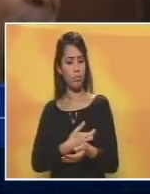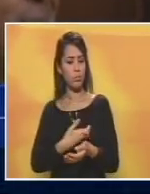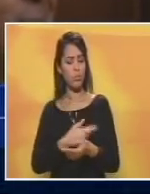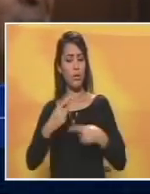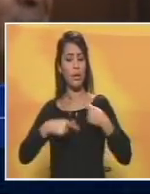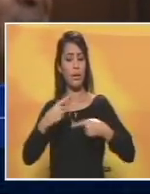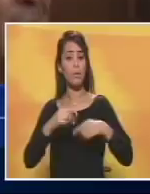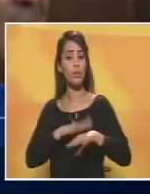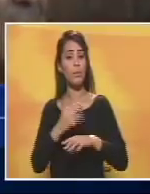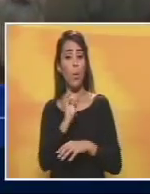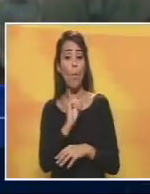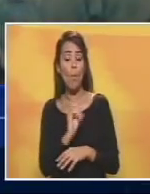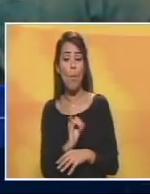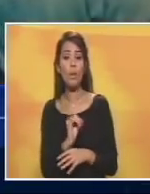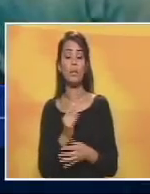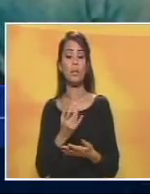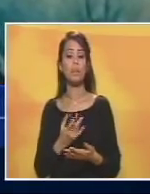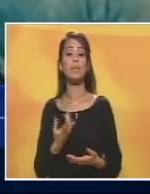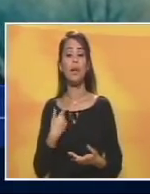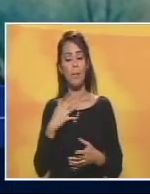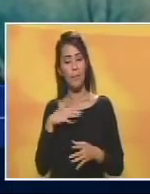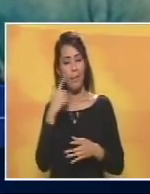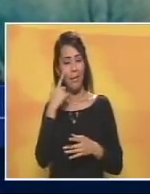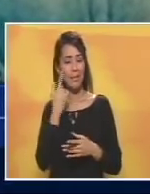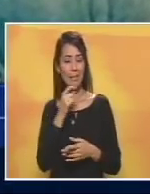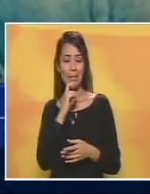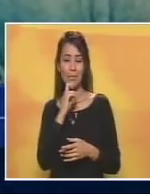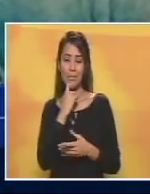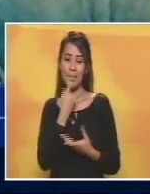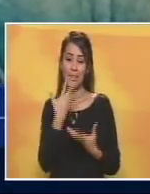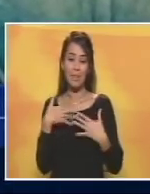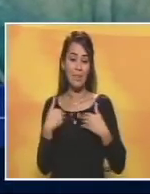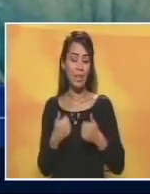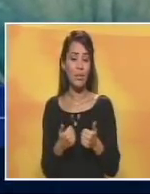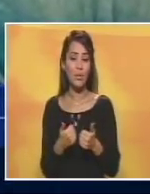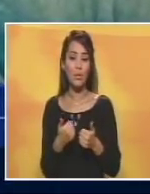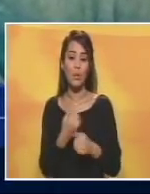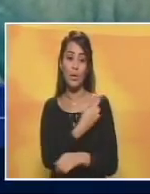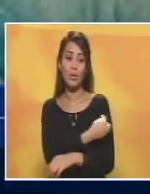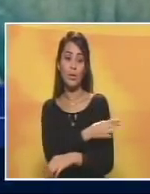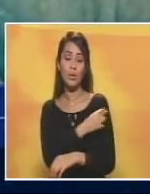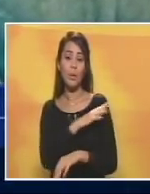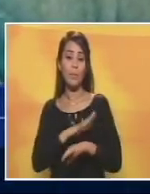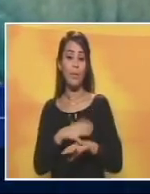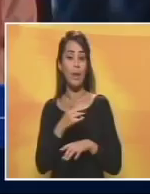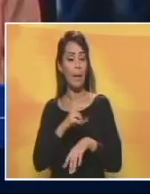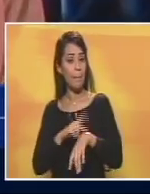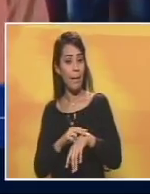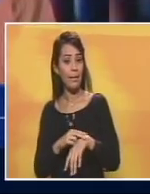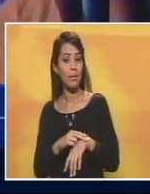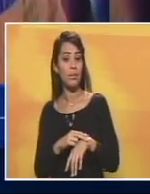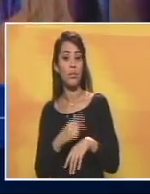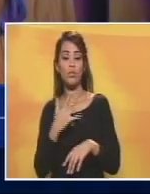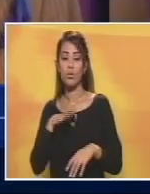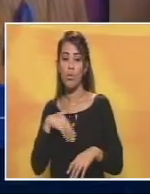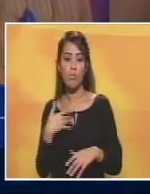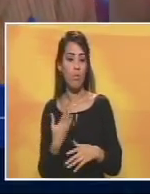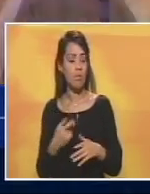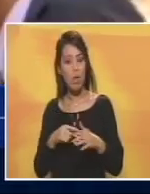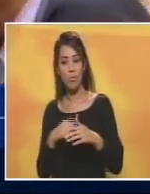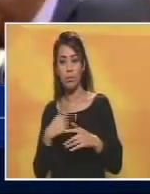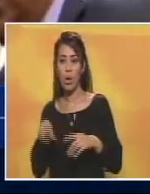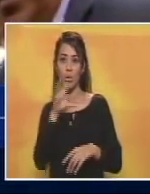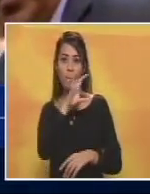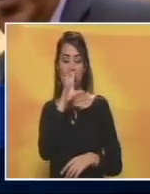peso, considera que José José pudo haberse complicado al salir del hospital pese a la negativa de su médico, quien no le permitía salir del